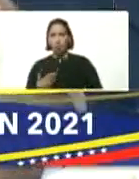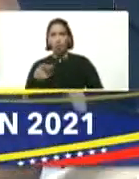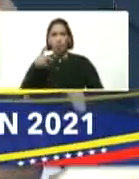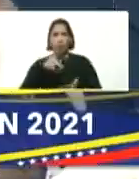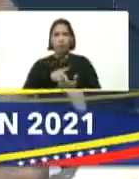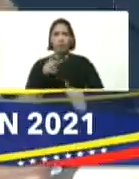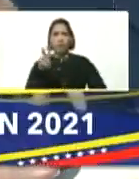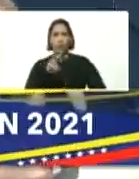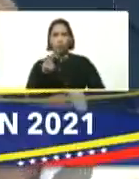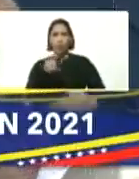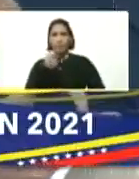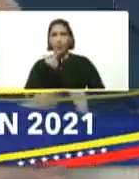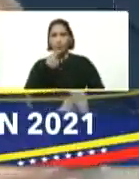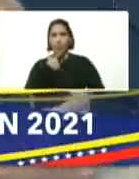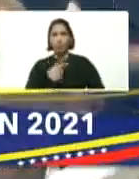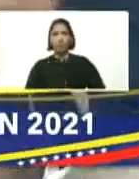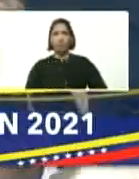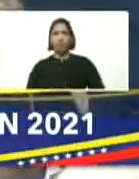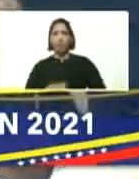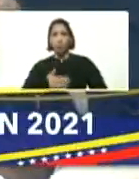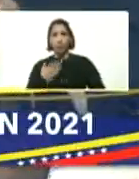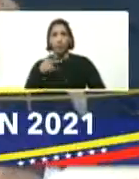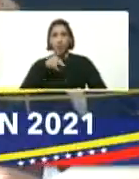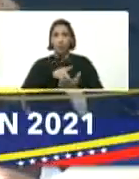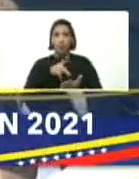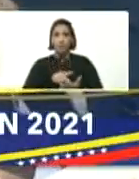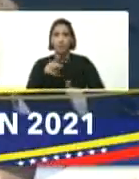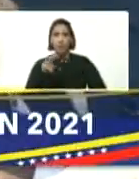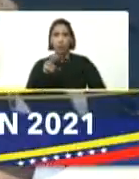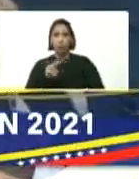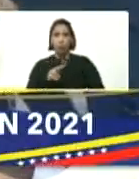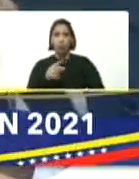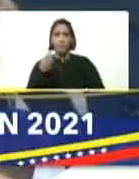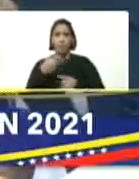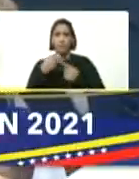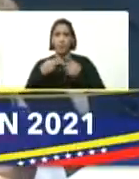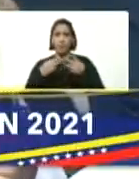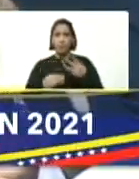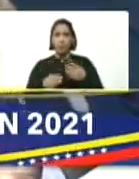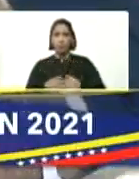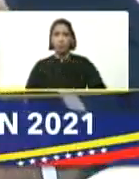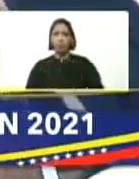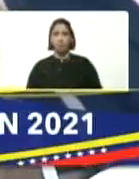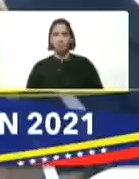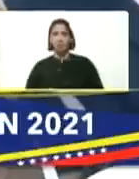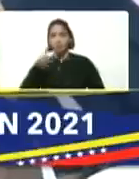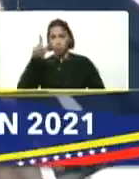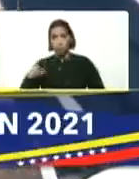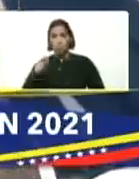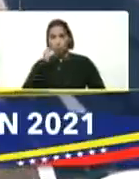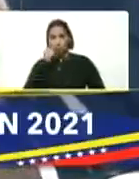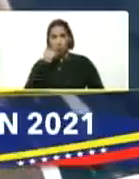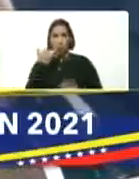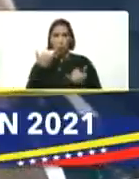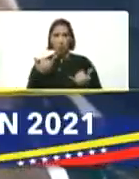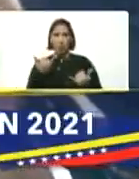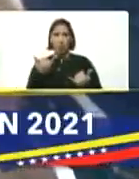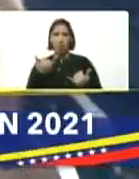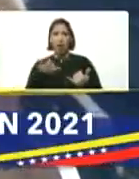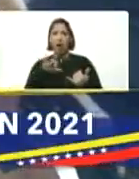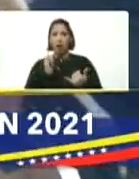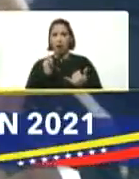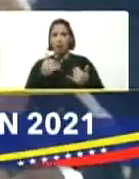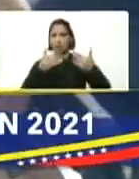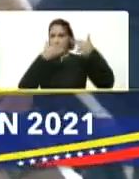Venezuela medicamentos, para que pudieran llegar a Venezuela insumos, me refiero a Alex Saab, está en este momento